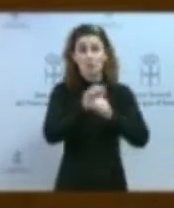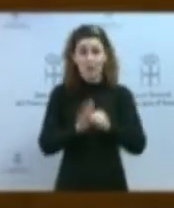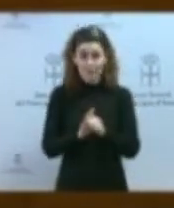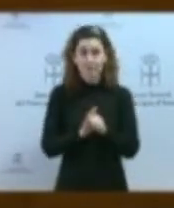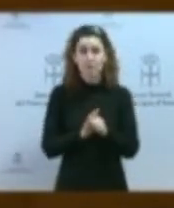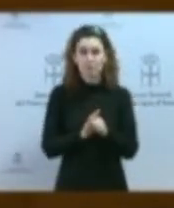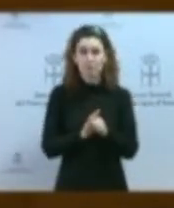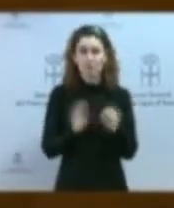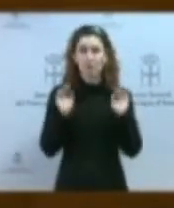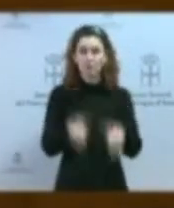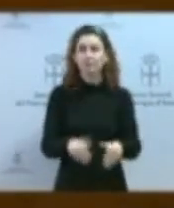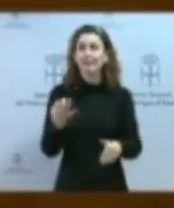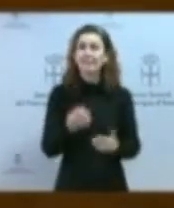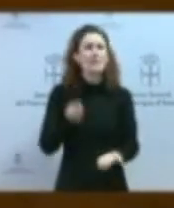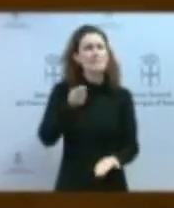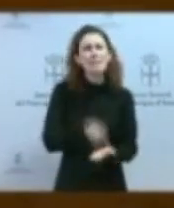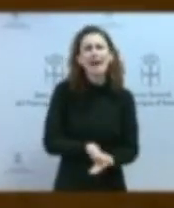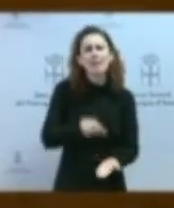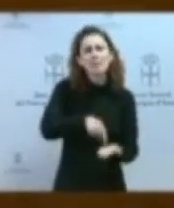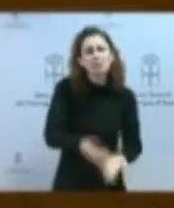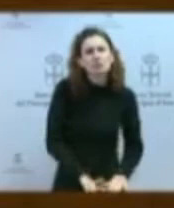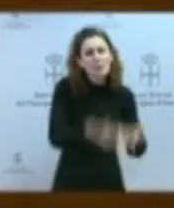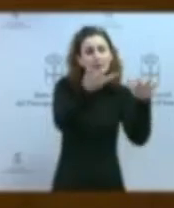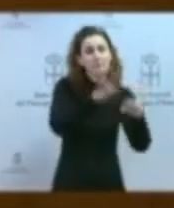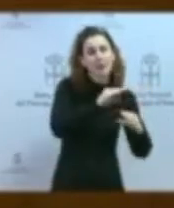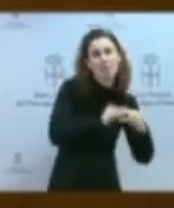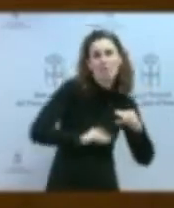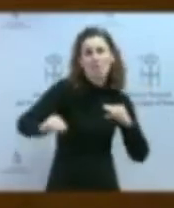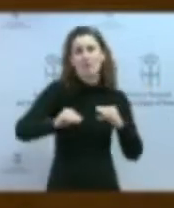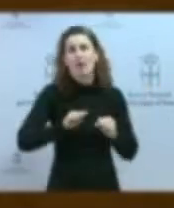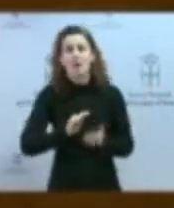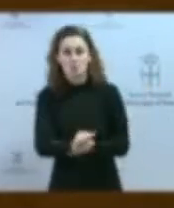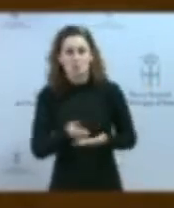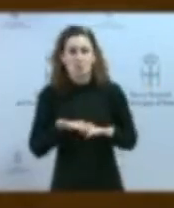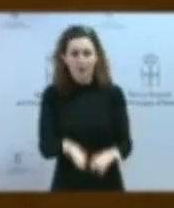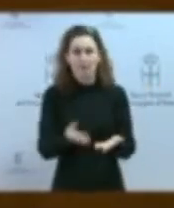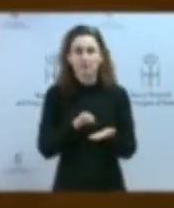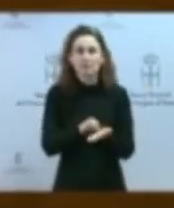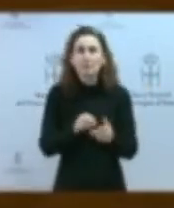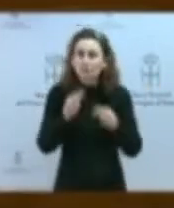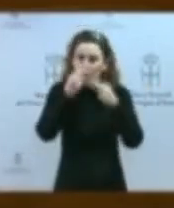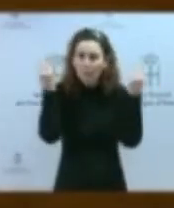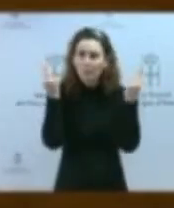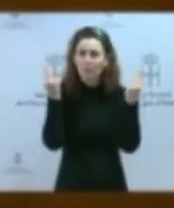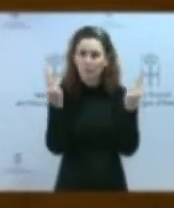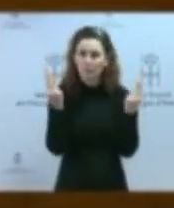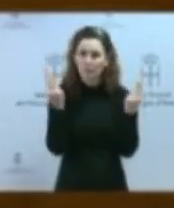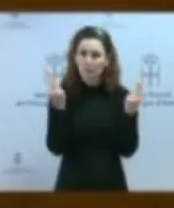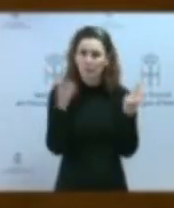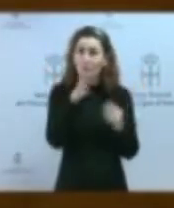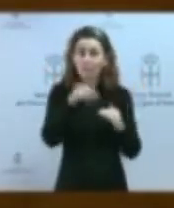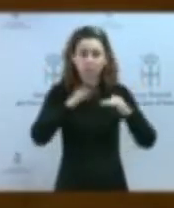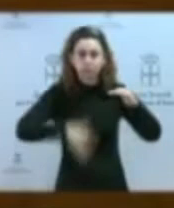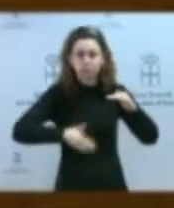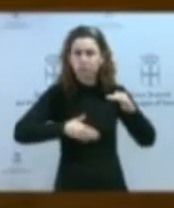impuestos para contribuir al conjunto de los servicios públicos, a quien está perdiendo, porque las desigualdades siempre se incrementan. Eso creíamos